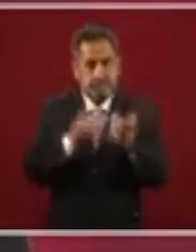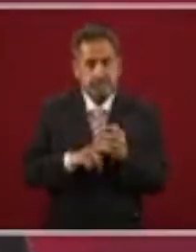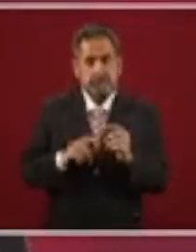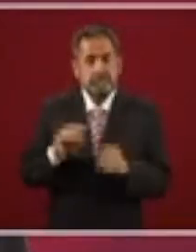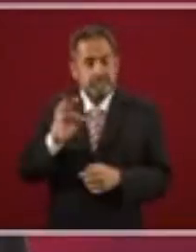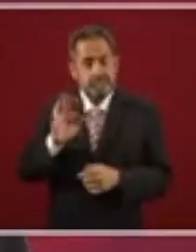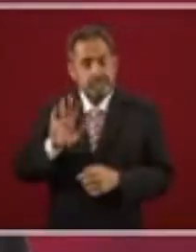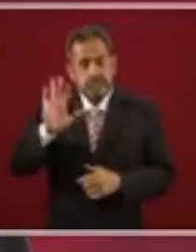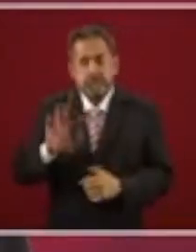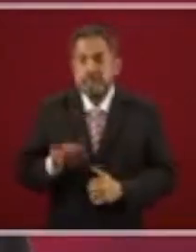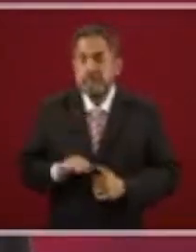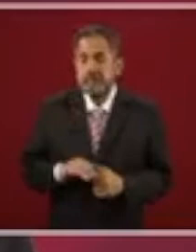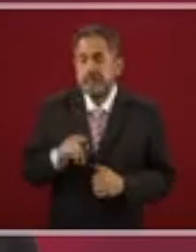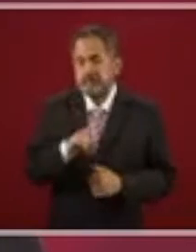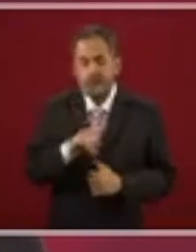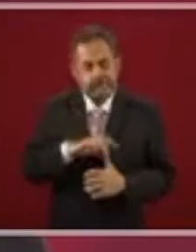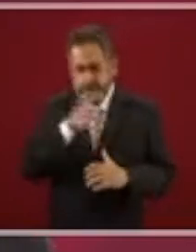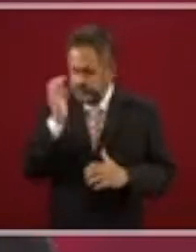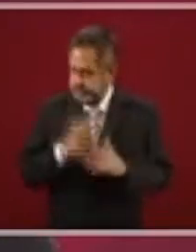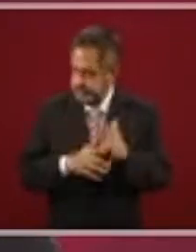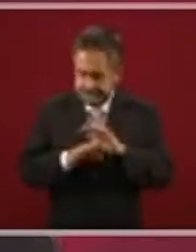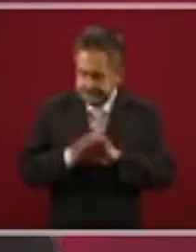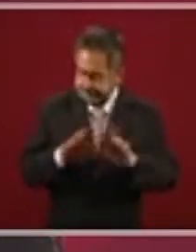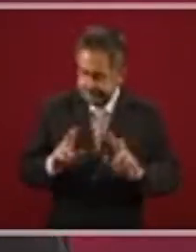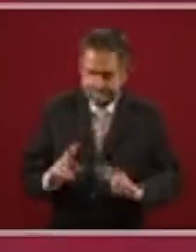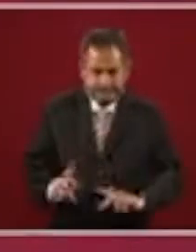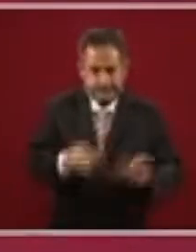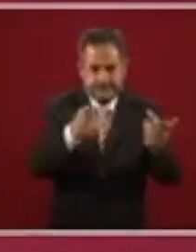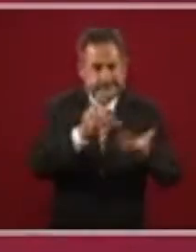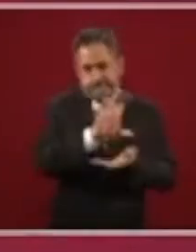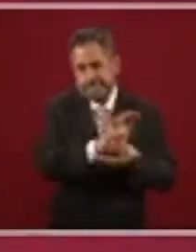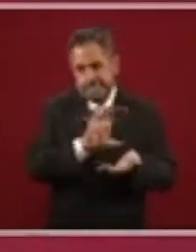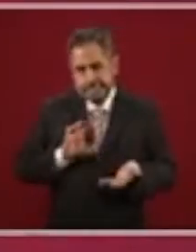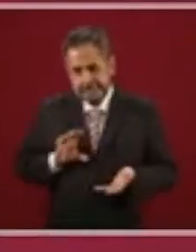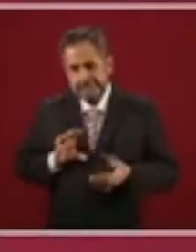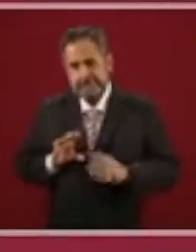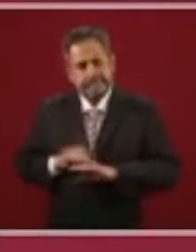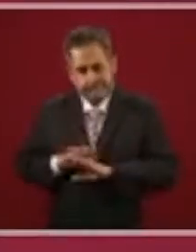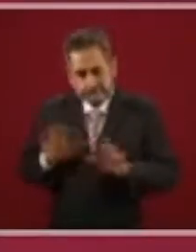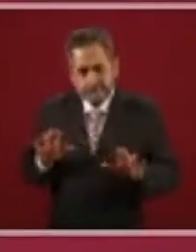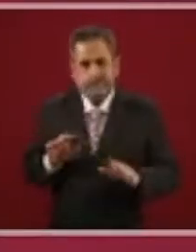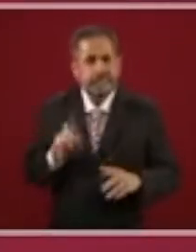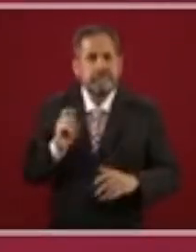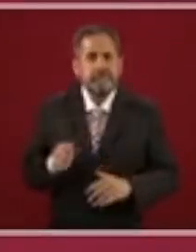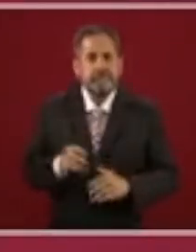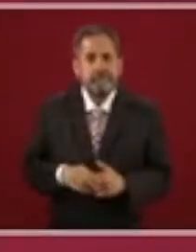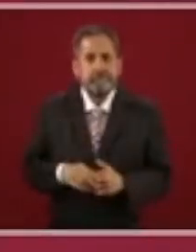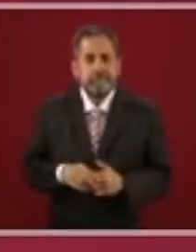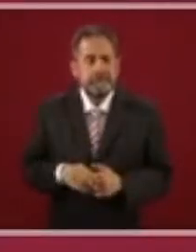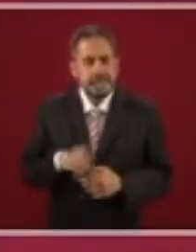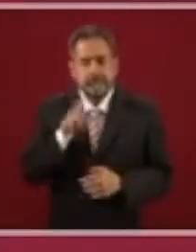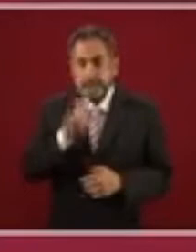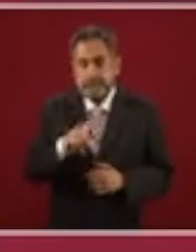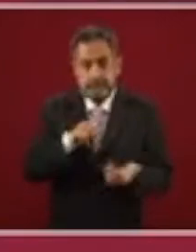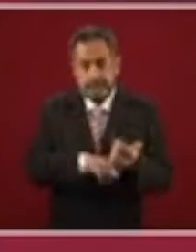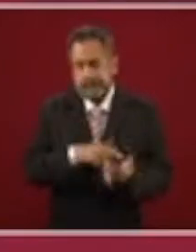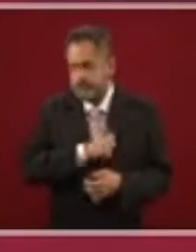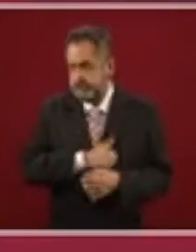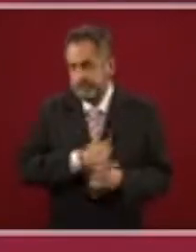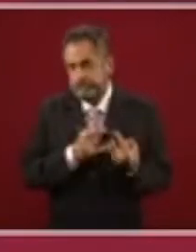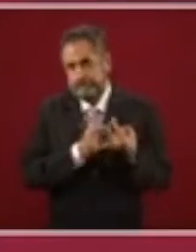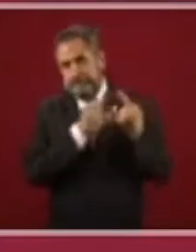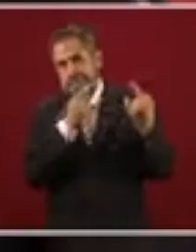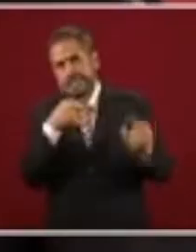que el gobierno mexicano explora 5 opciones para venderlo. Entre ellas, una rifa a 500 pesos del cachito. Serían